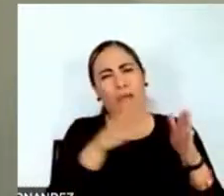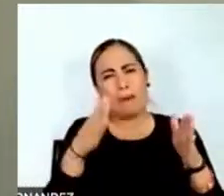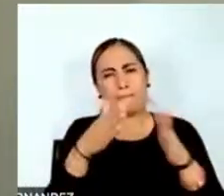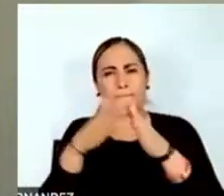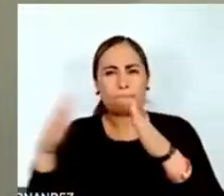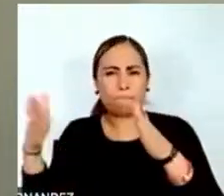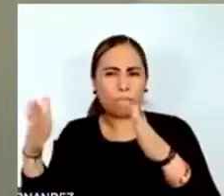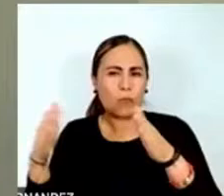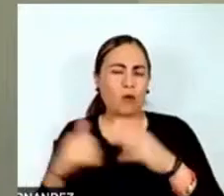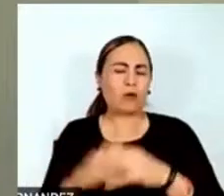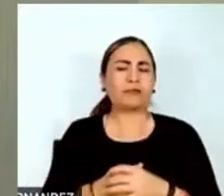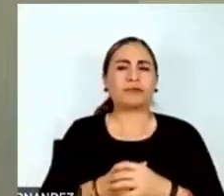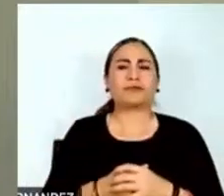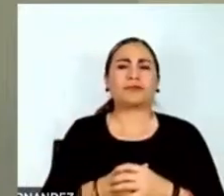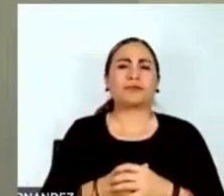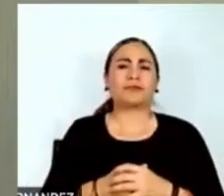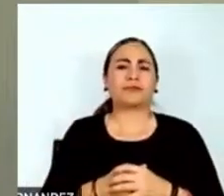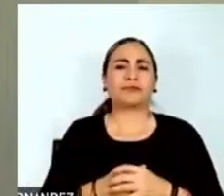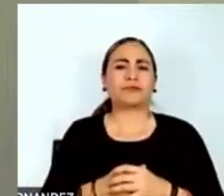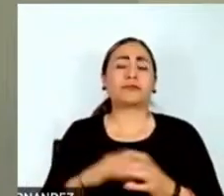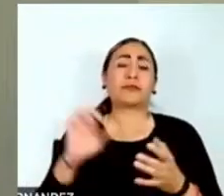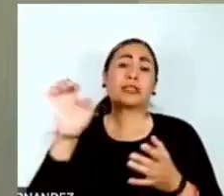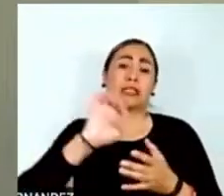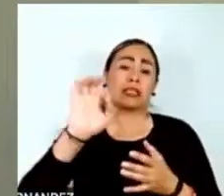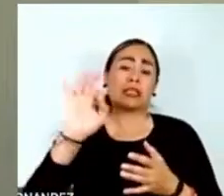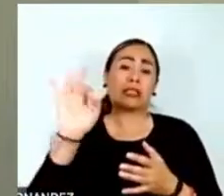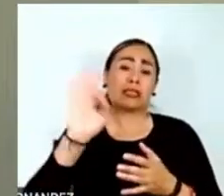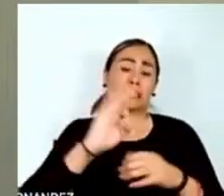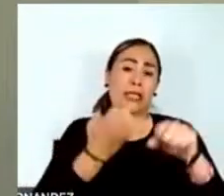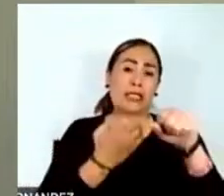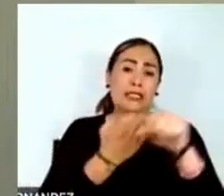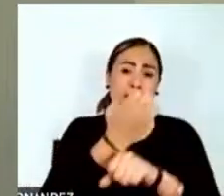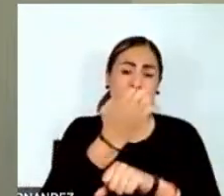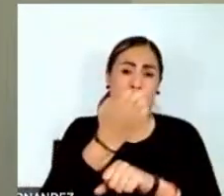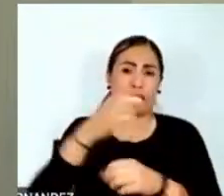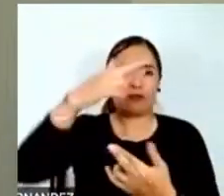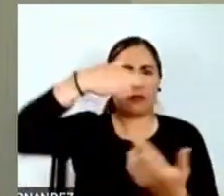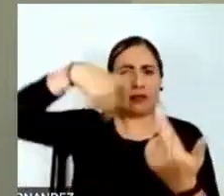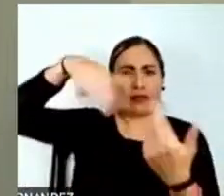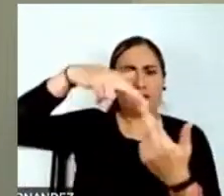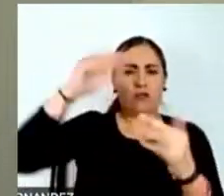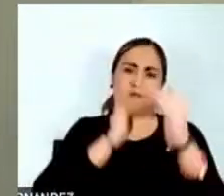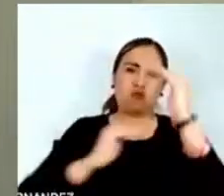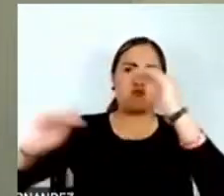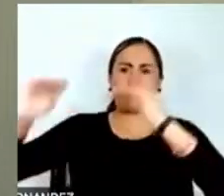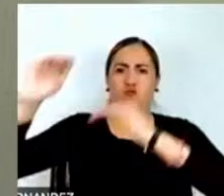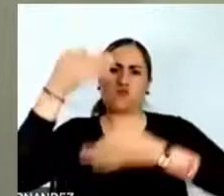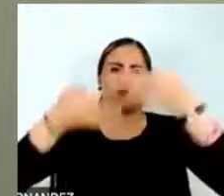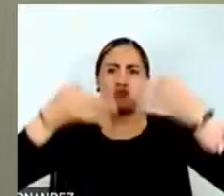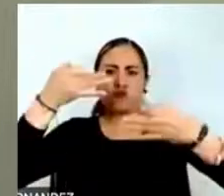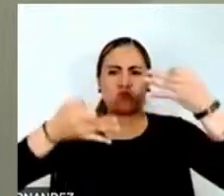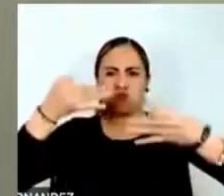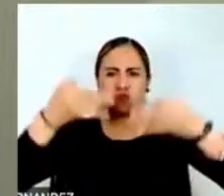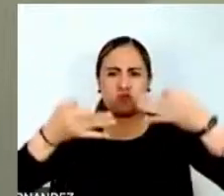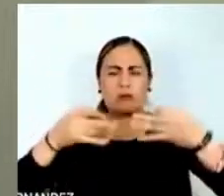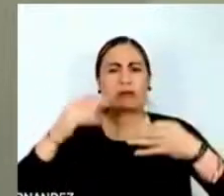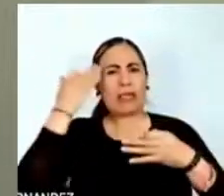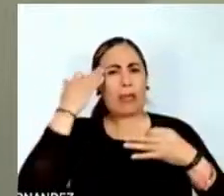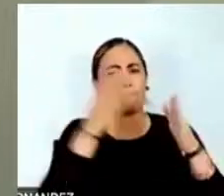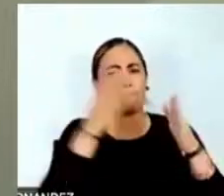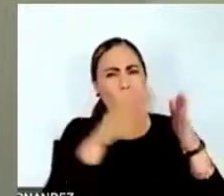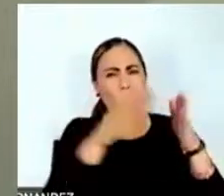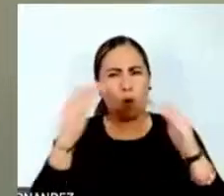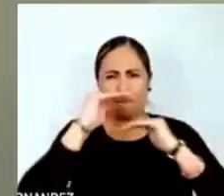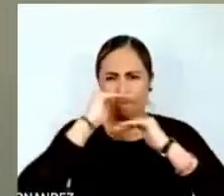en ciertos estados de la región, los funcionarios de altas cortes judiciales, que son funcionarios de periodo determinado, pero que también ha abarcado jueces